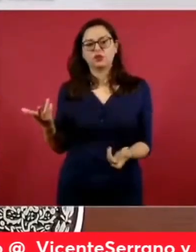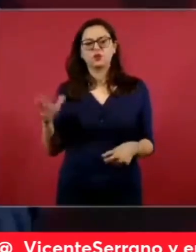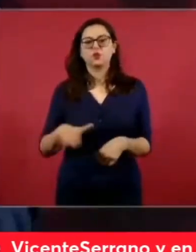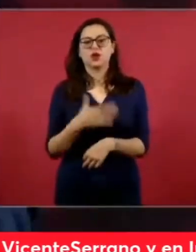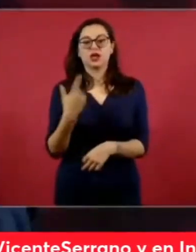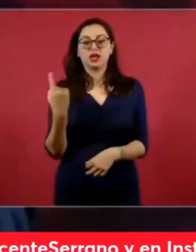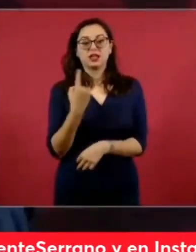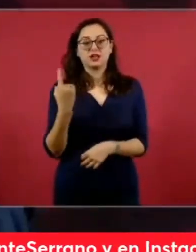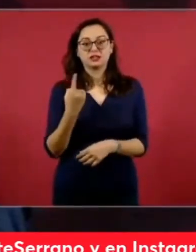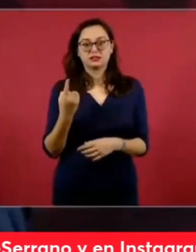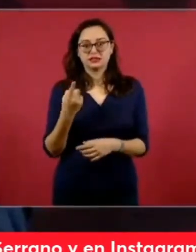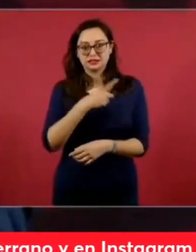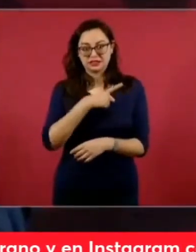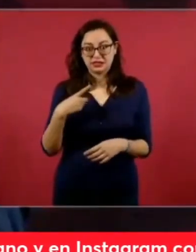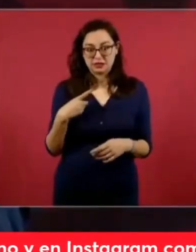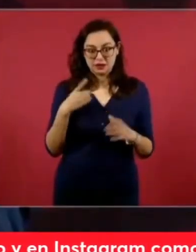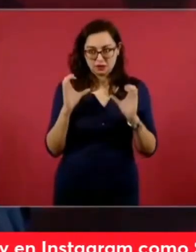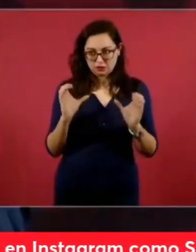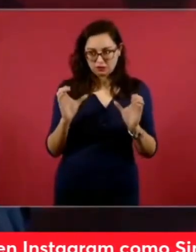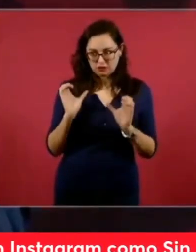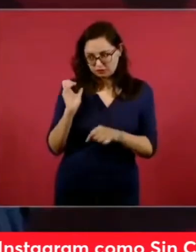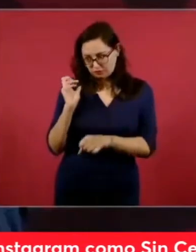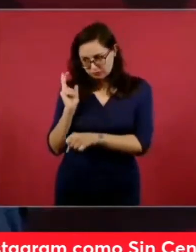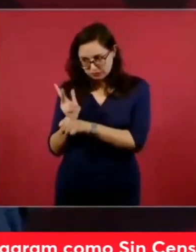Llegó con un traje así,